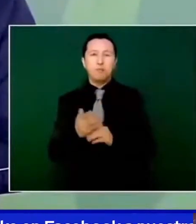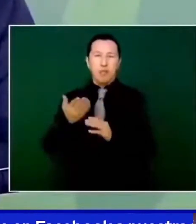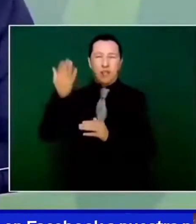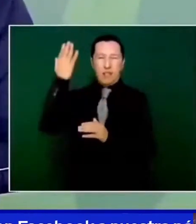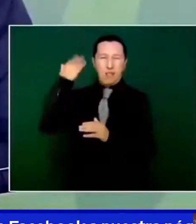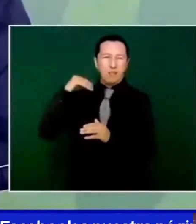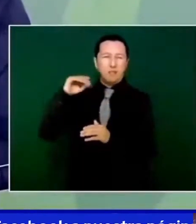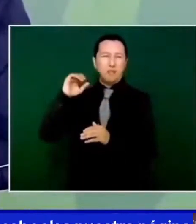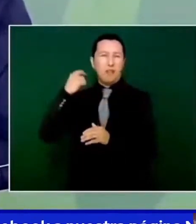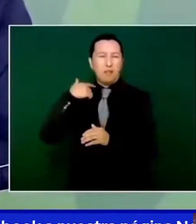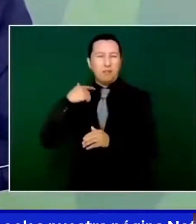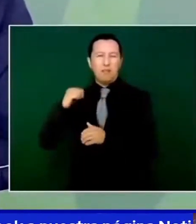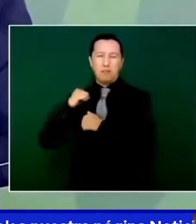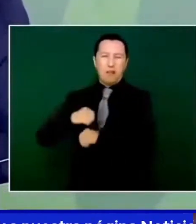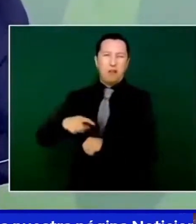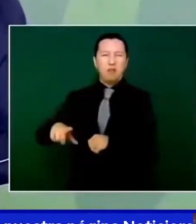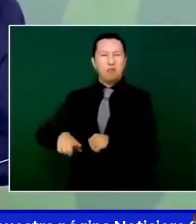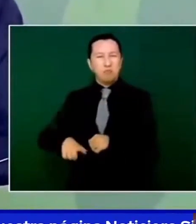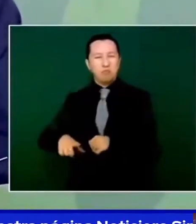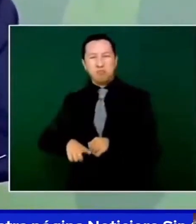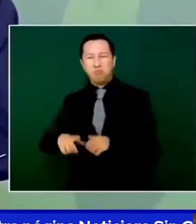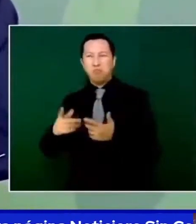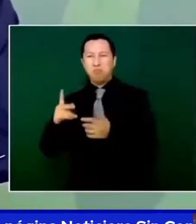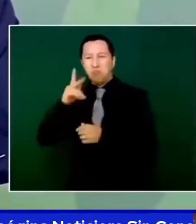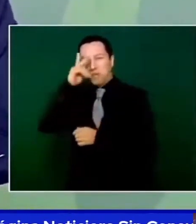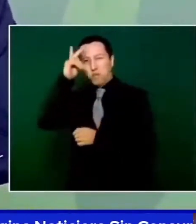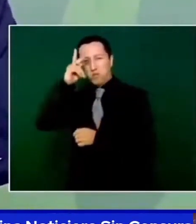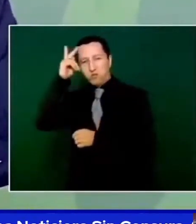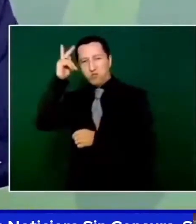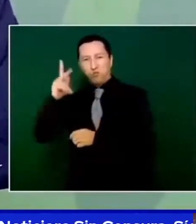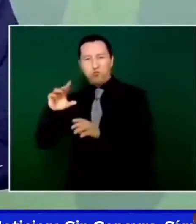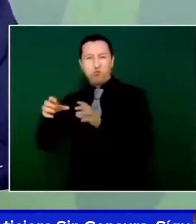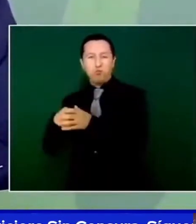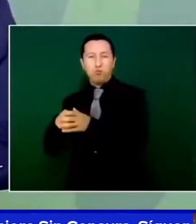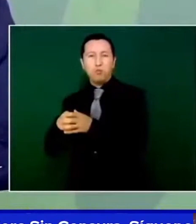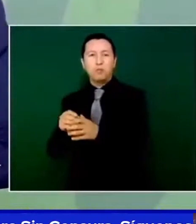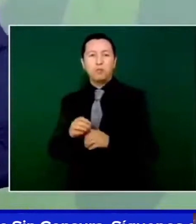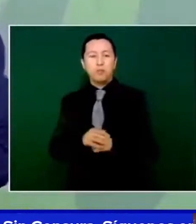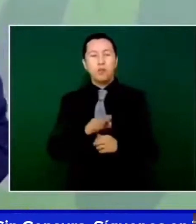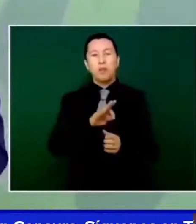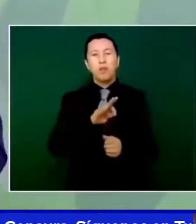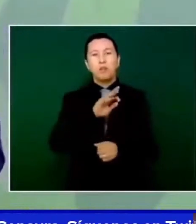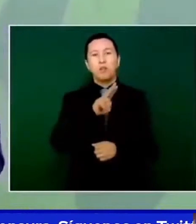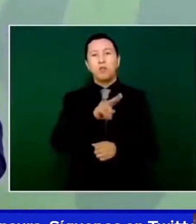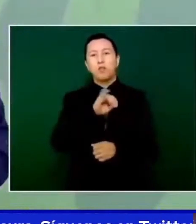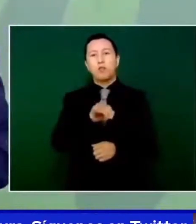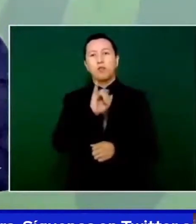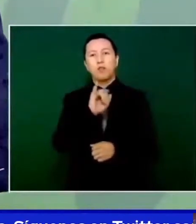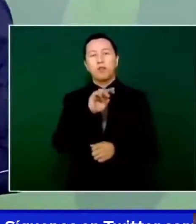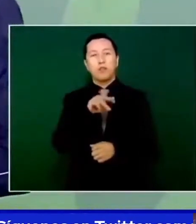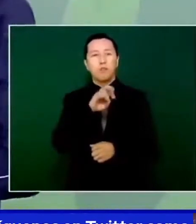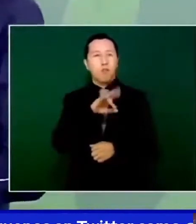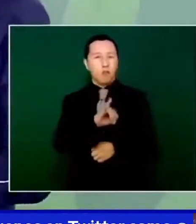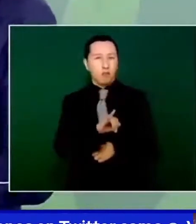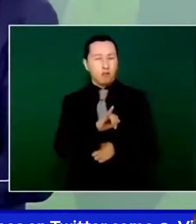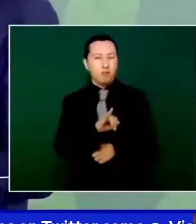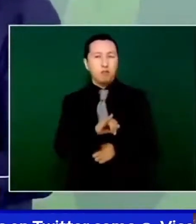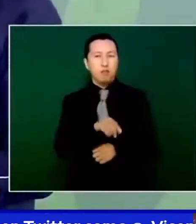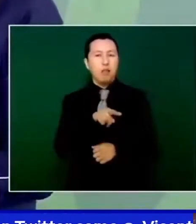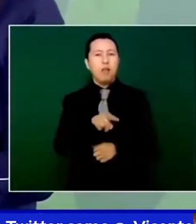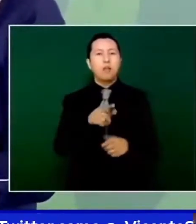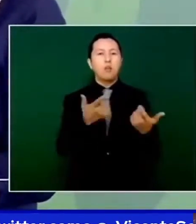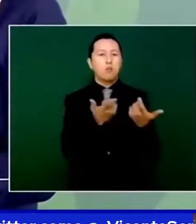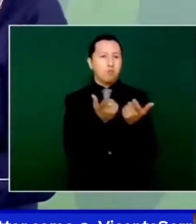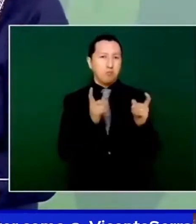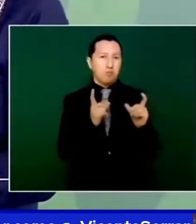peruana. Y Fujimori surge como un dirigente